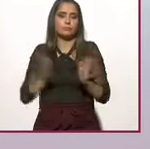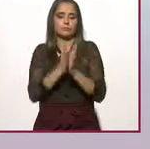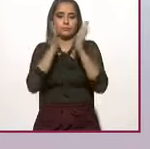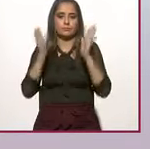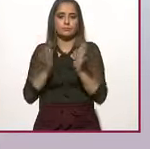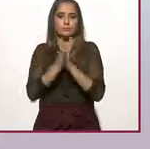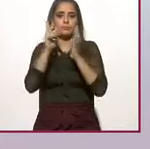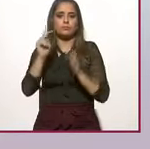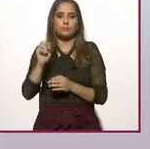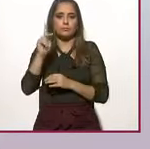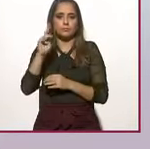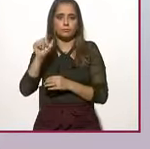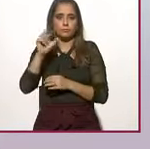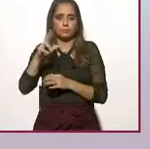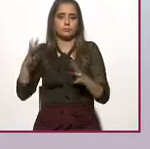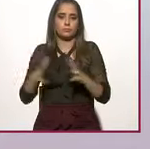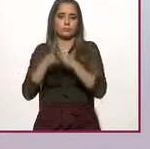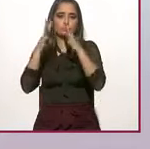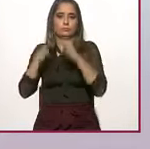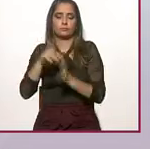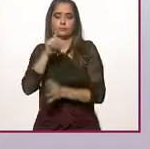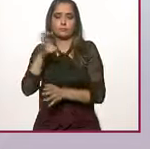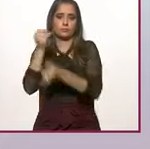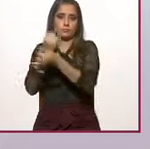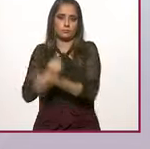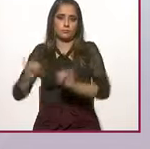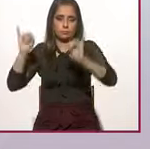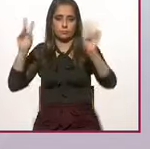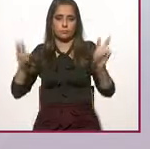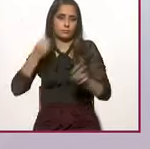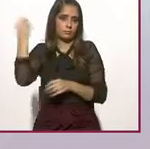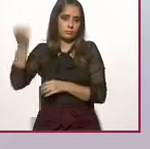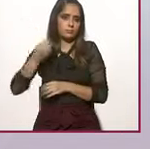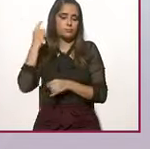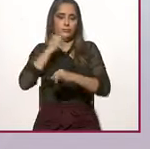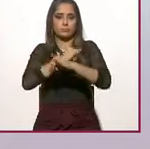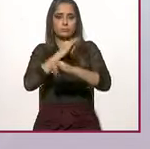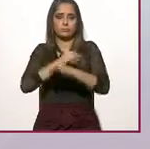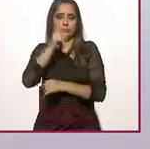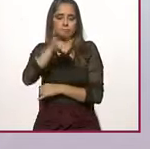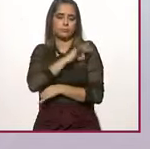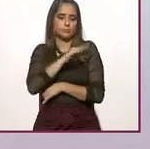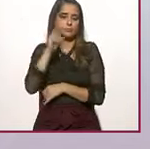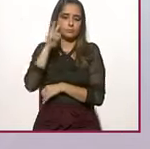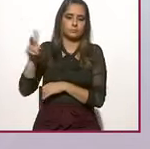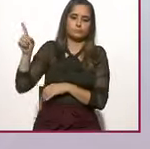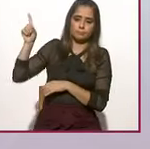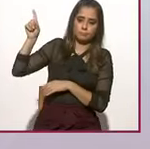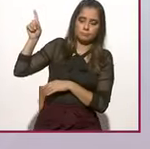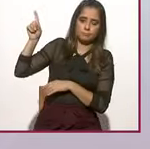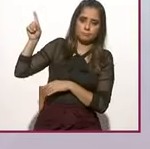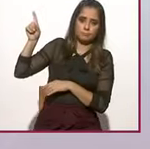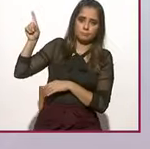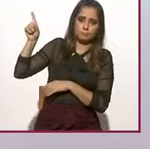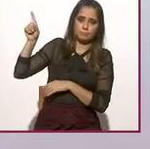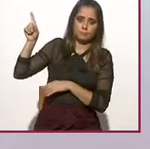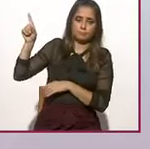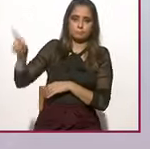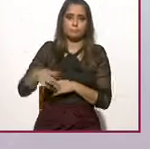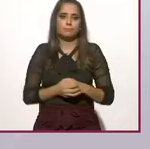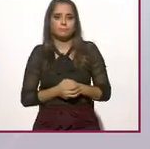virtual Participación Popular, la Guerra de Independencia, que se transmitirá a través de la plataforma que está apareciendo en su